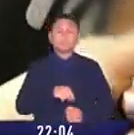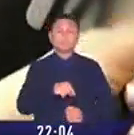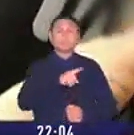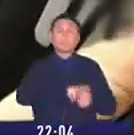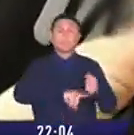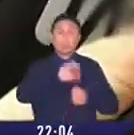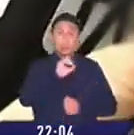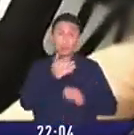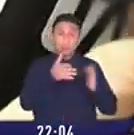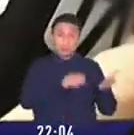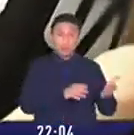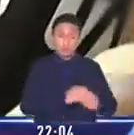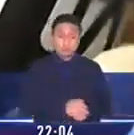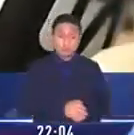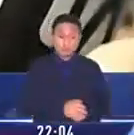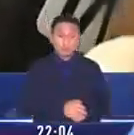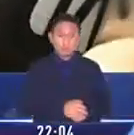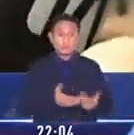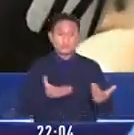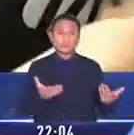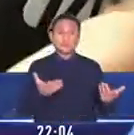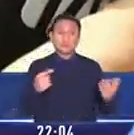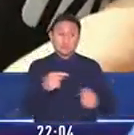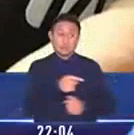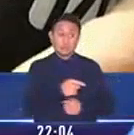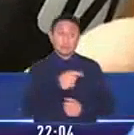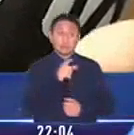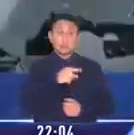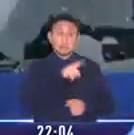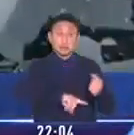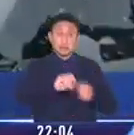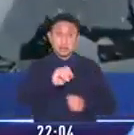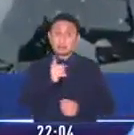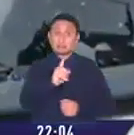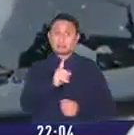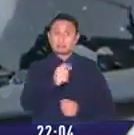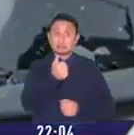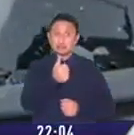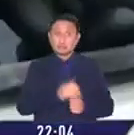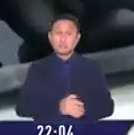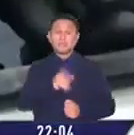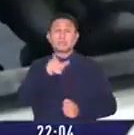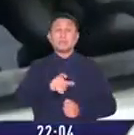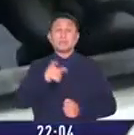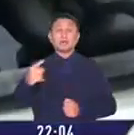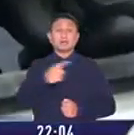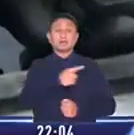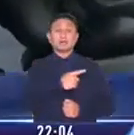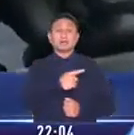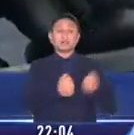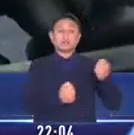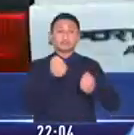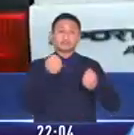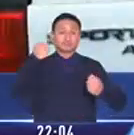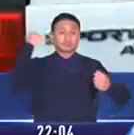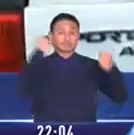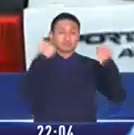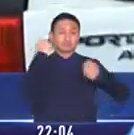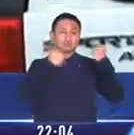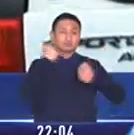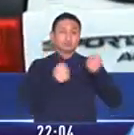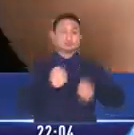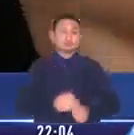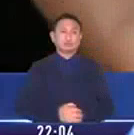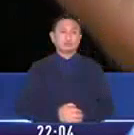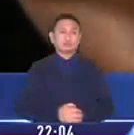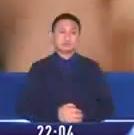hermano. Fuera que lo hayan matado en cosas malas, mi hermano no. Un grupo de moradores rompió los vidrios del vehículo policial y ya